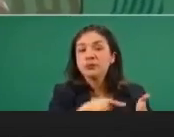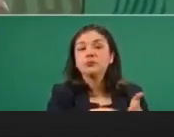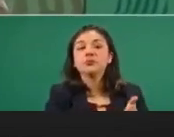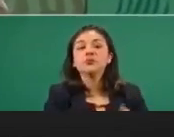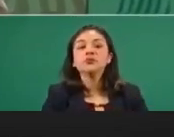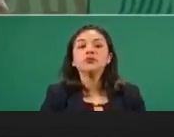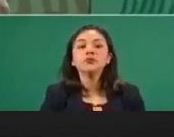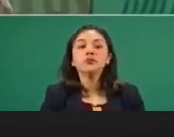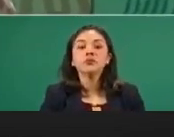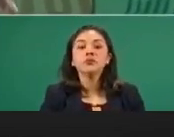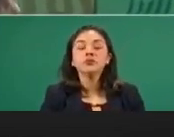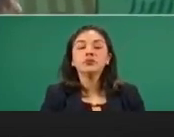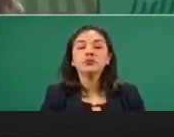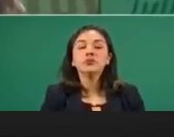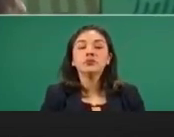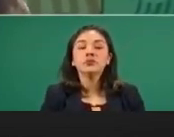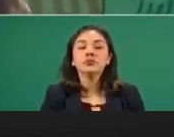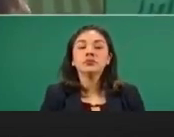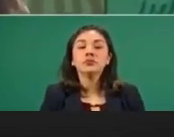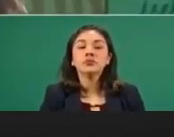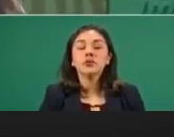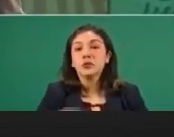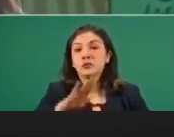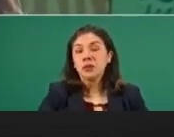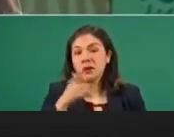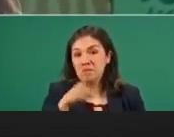el de más alcurnia,